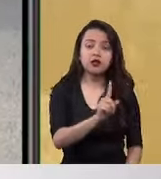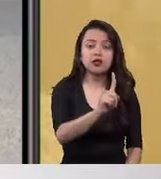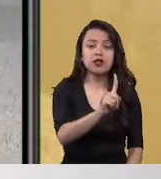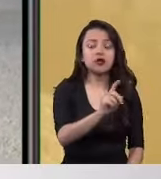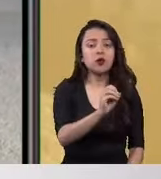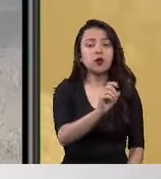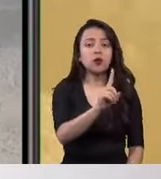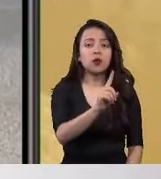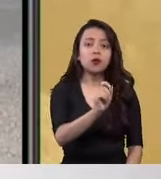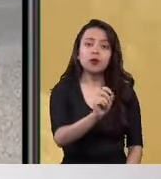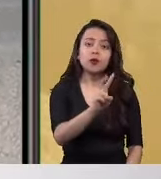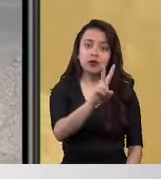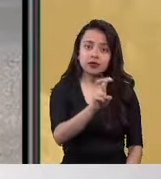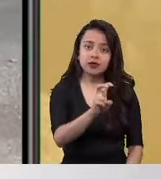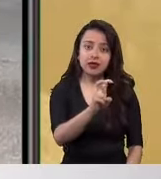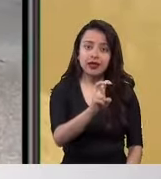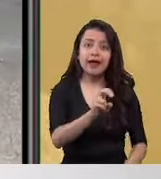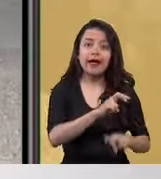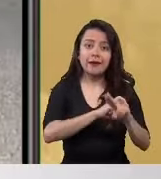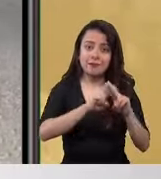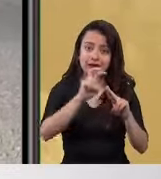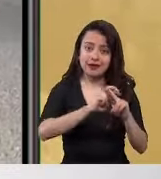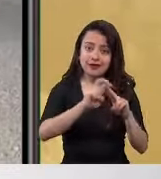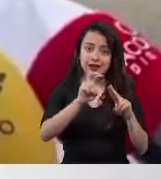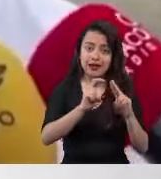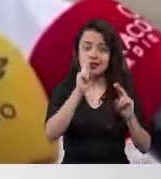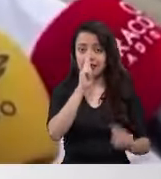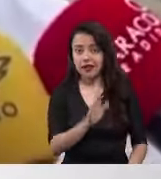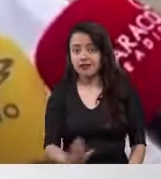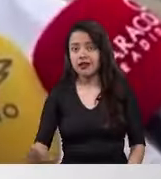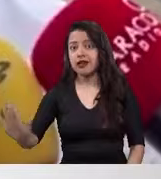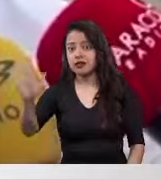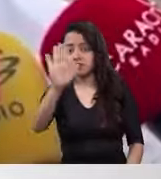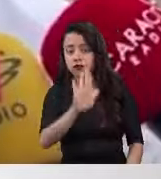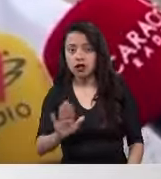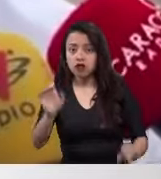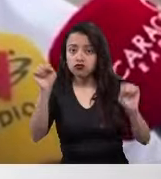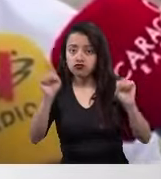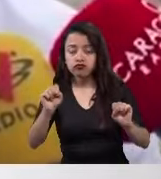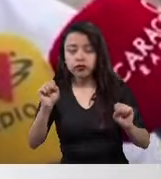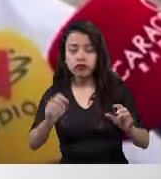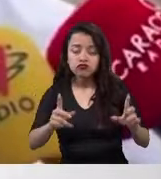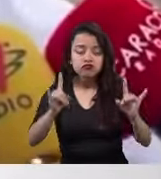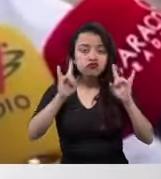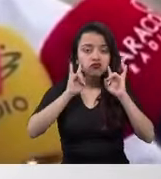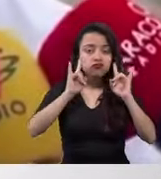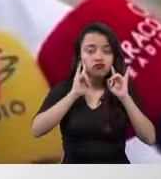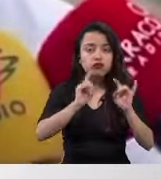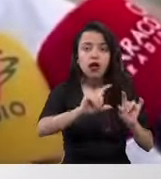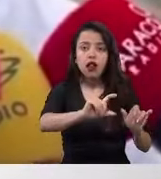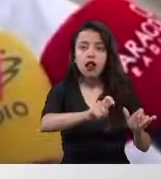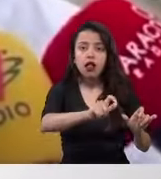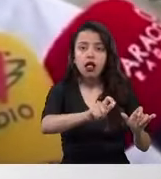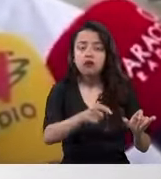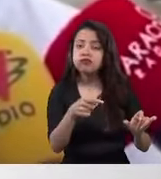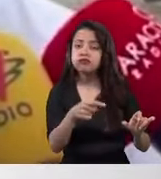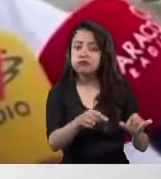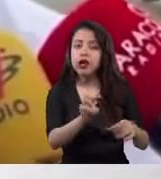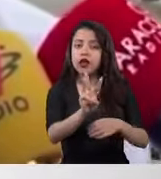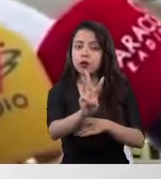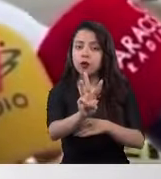nos sintonicen aquí en Manizales y en todo este departamento de Caldas, 27 grandes